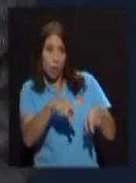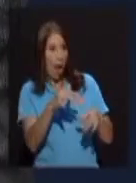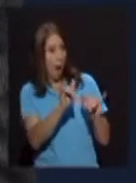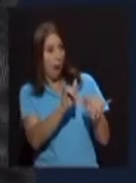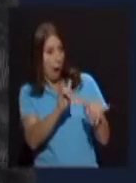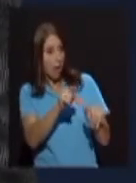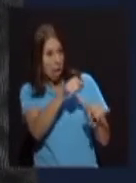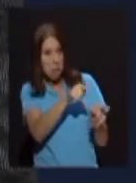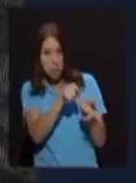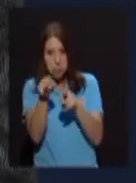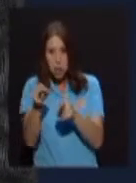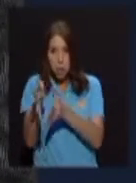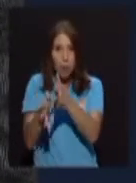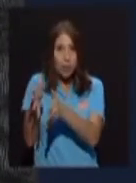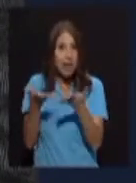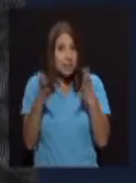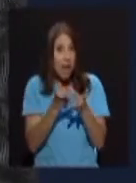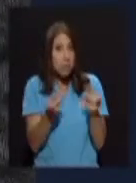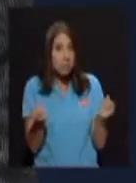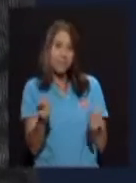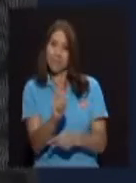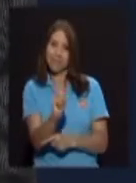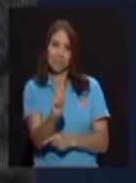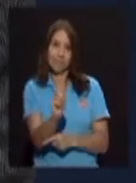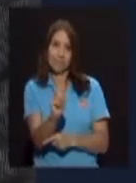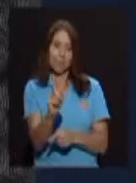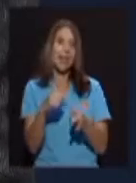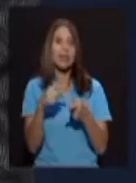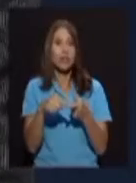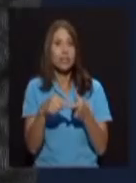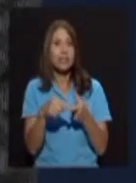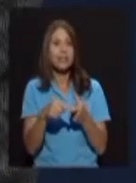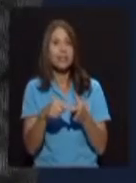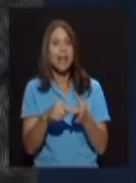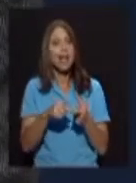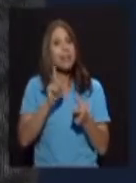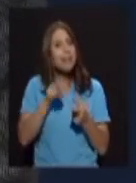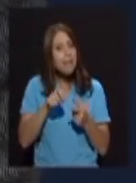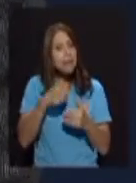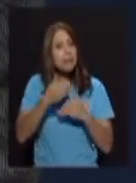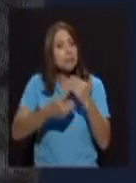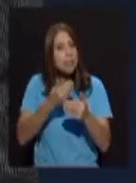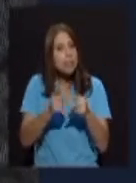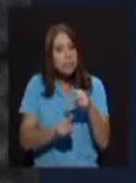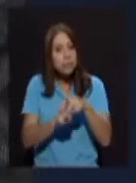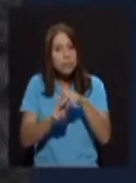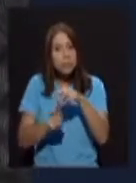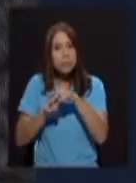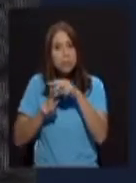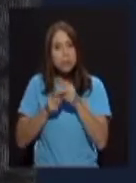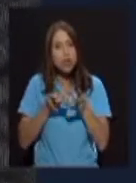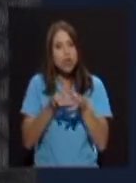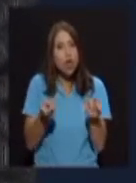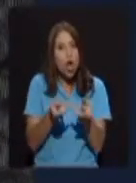cuidar resuelve todo el problema del cuidado. Entonces tienen que ir apareciendo una serie de soluciones. Y lo otro es